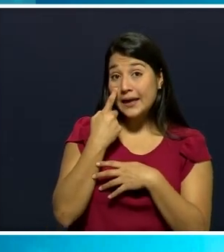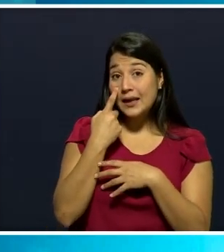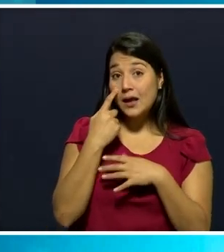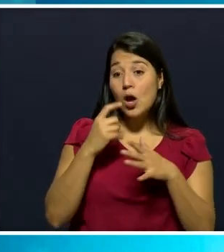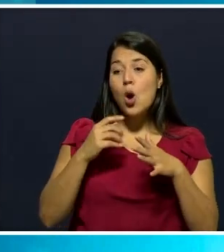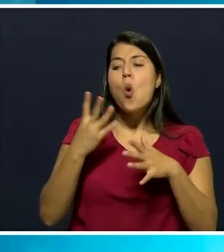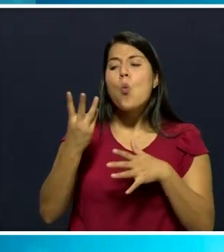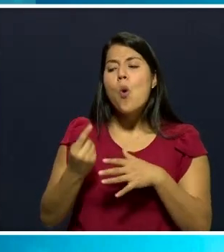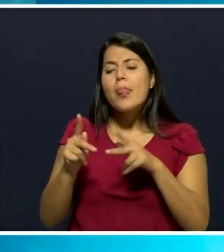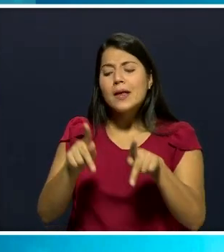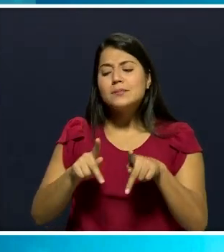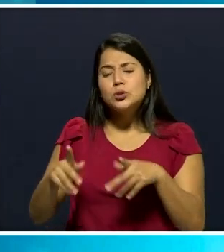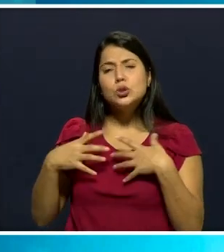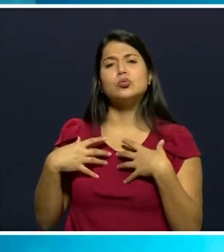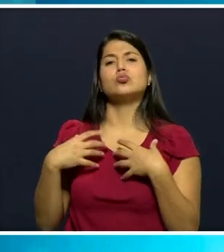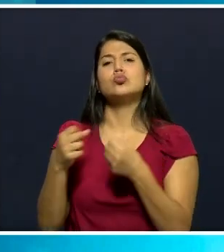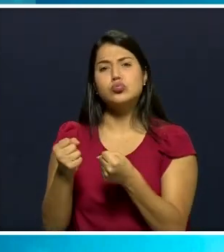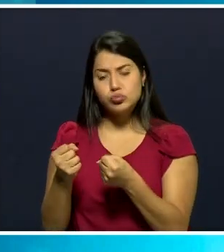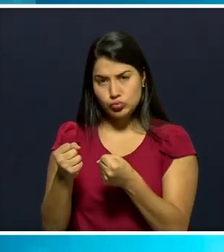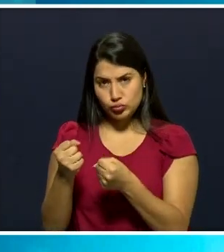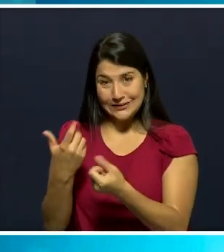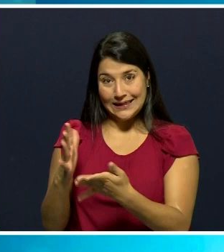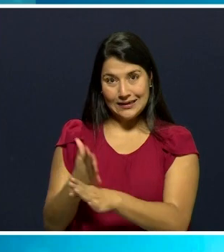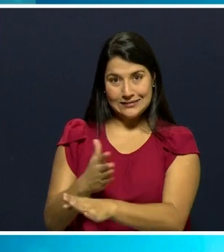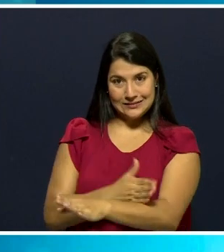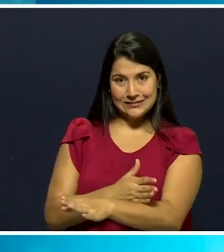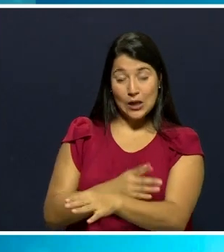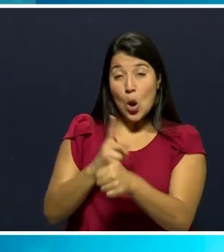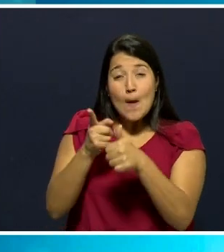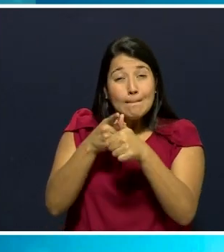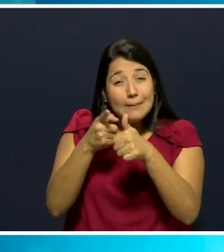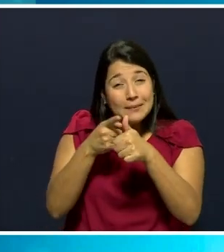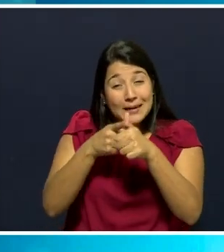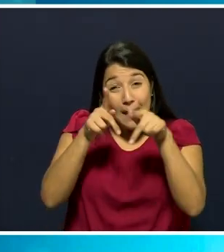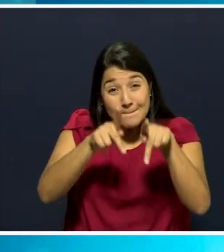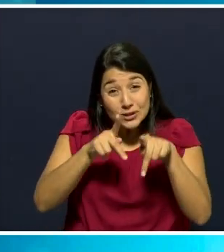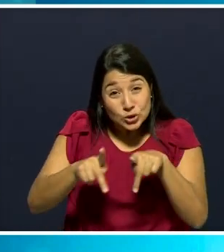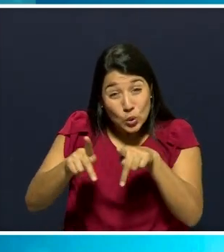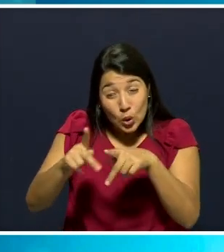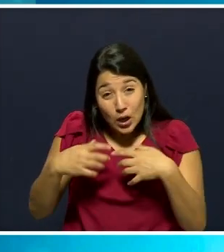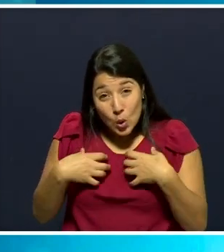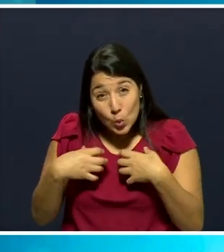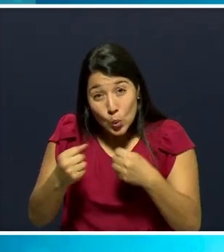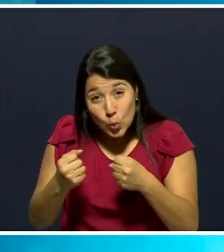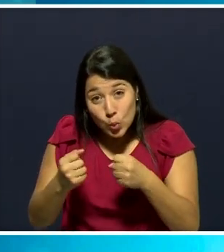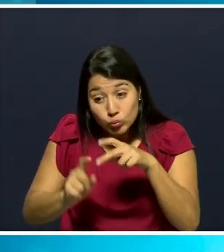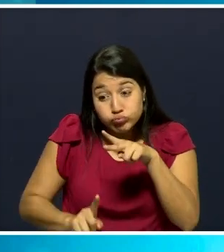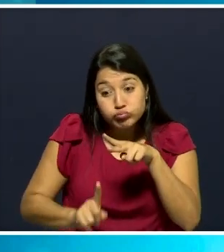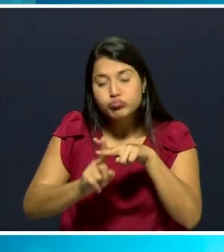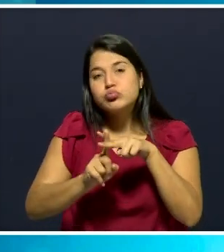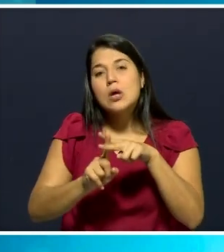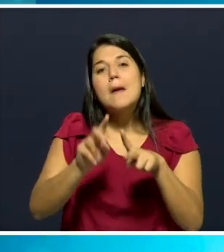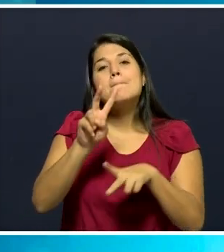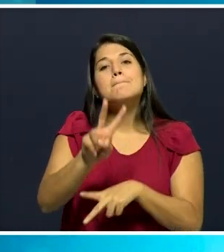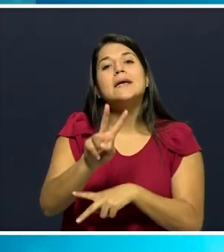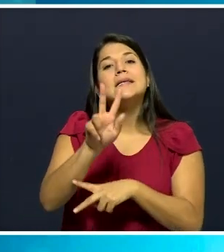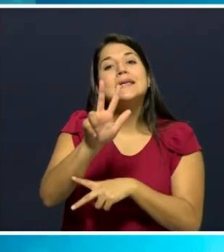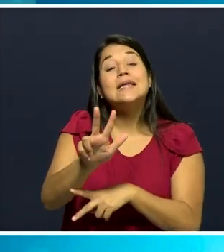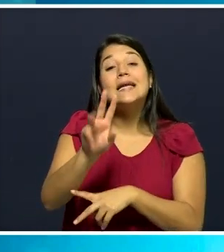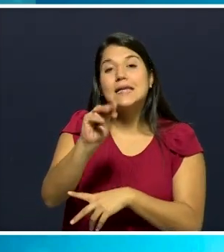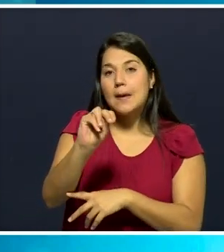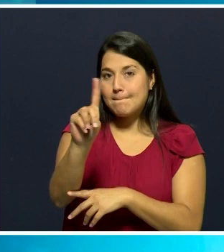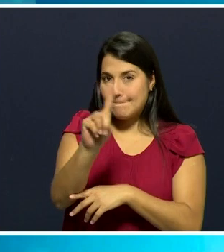de recuperados. Los primeros 2 pacientes recuperados se empezaron a registrar el pasado 23 de